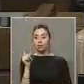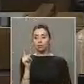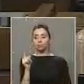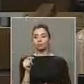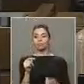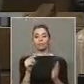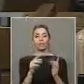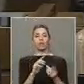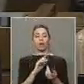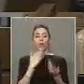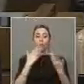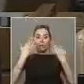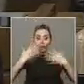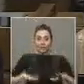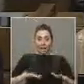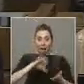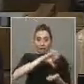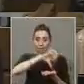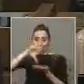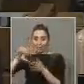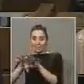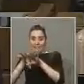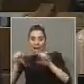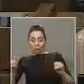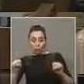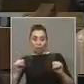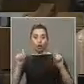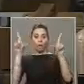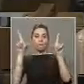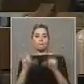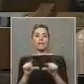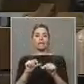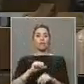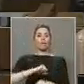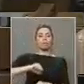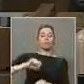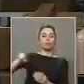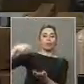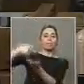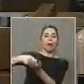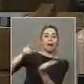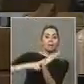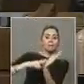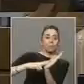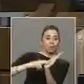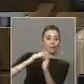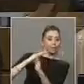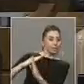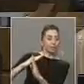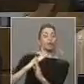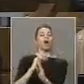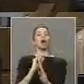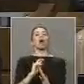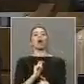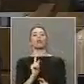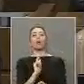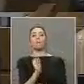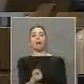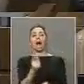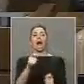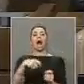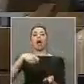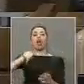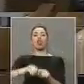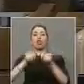genera con estos acuerdos en que se disminuye la evasión y la doble tributación es un círculo virtuoso, Presidente, que debiera fomentar